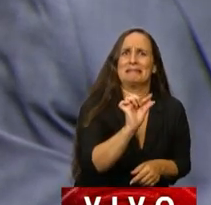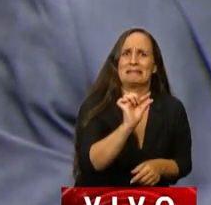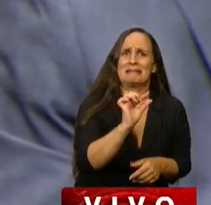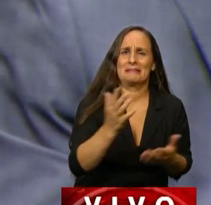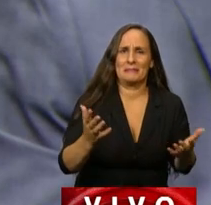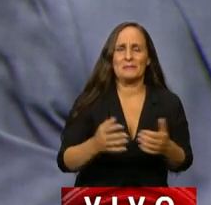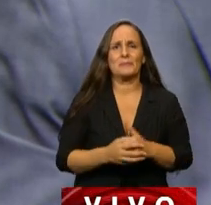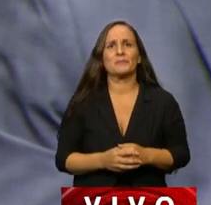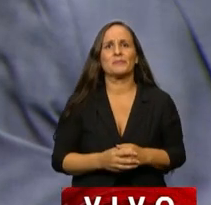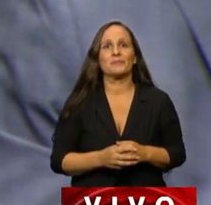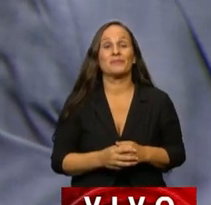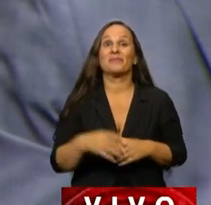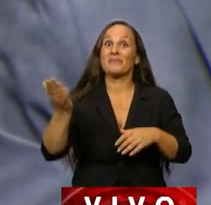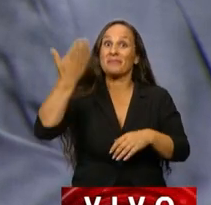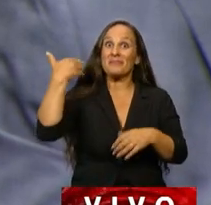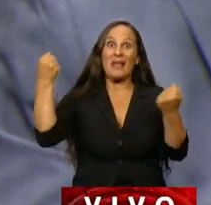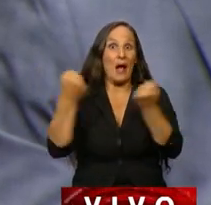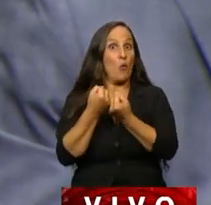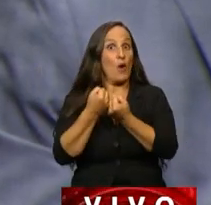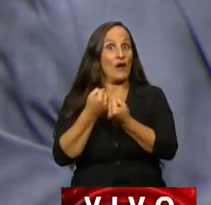Es decir, el programa acordado